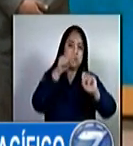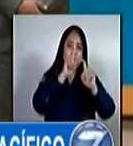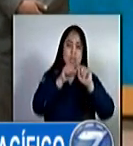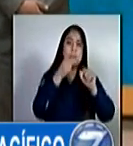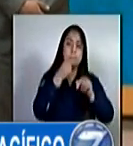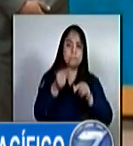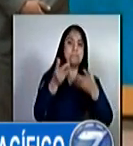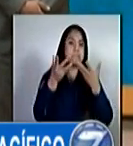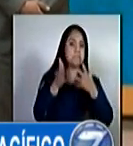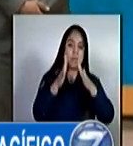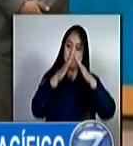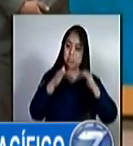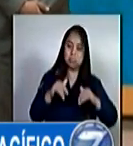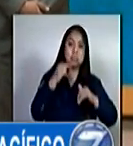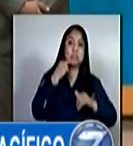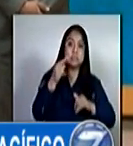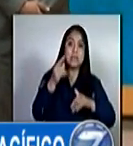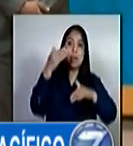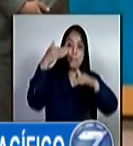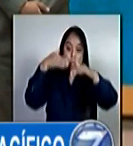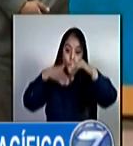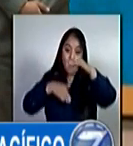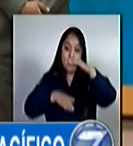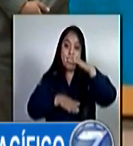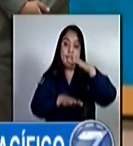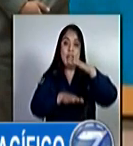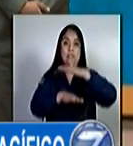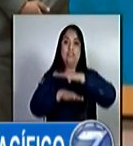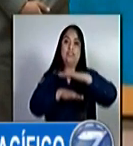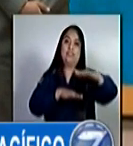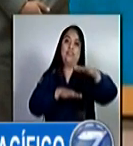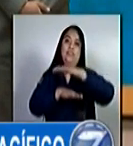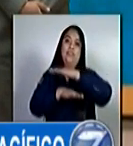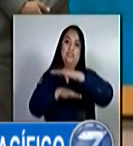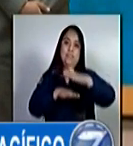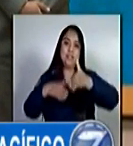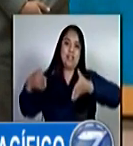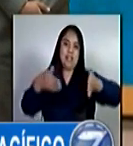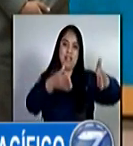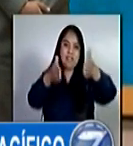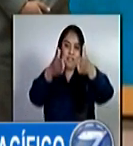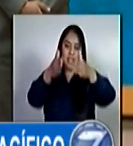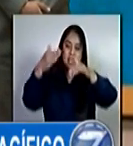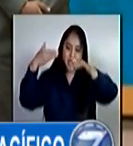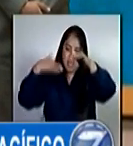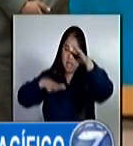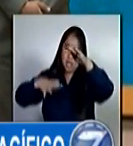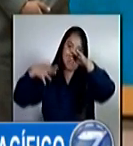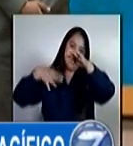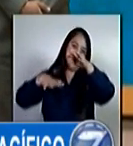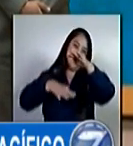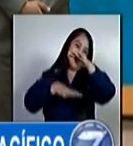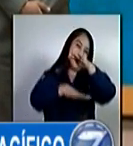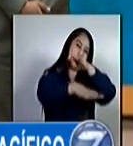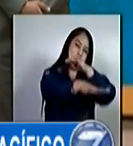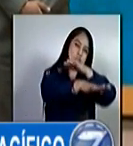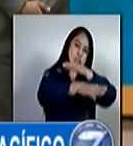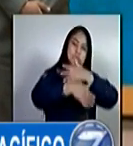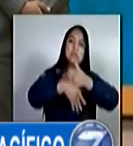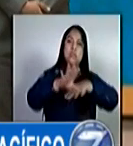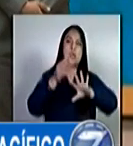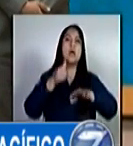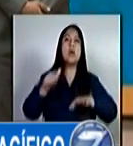material justamente por debajo del asfalto. Entonces, lo hemos dicho desde el